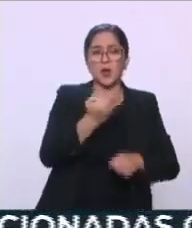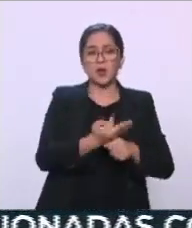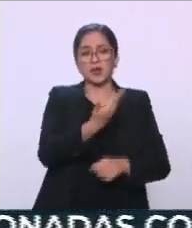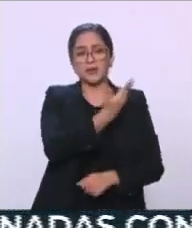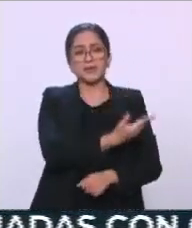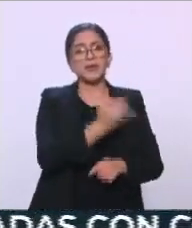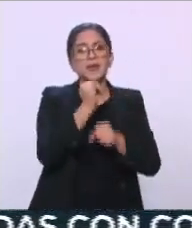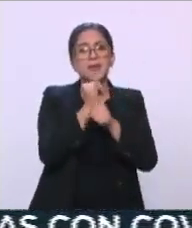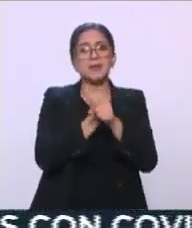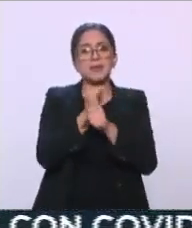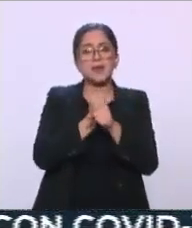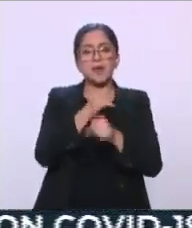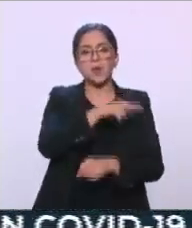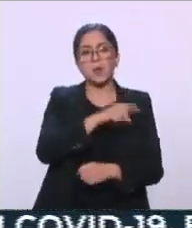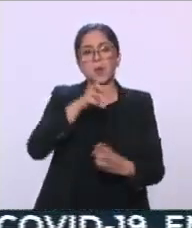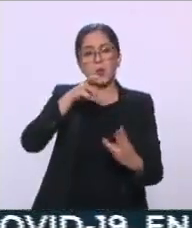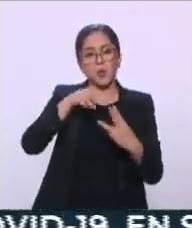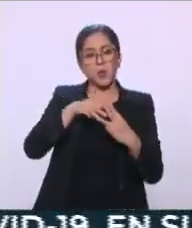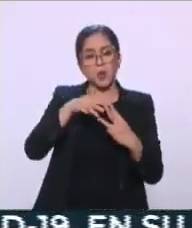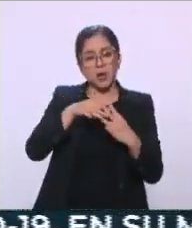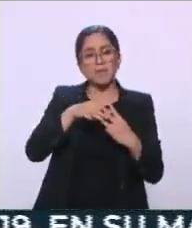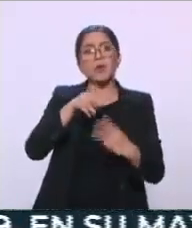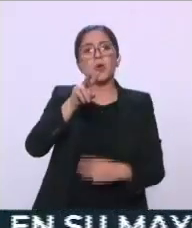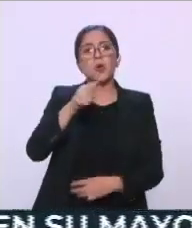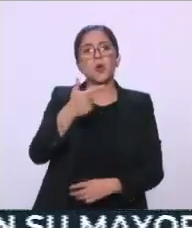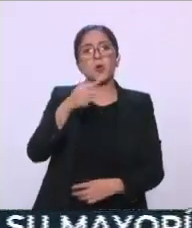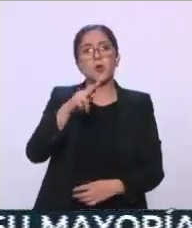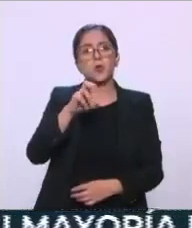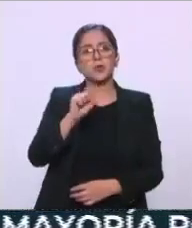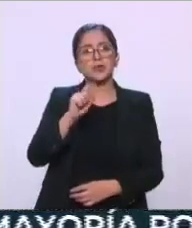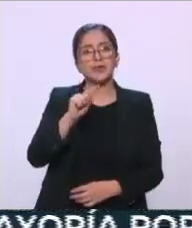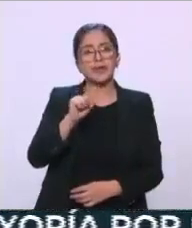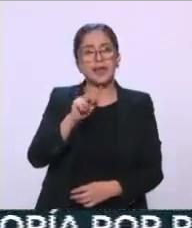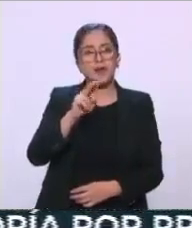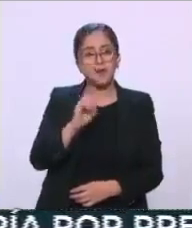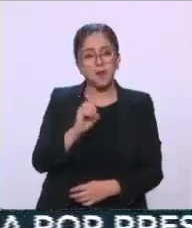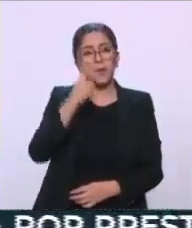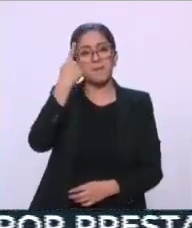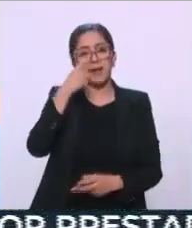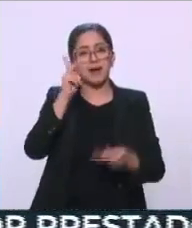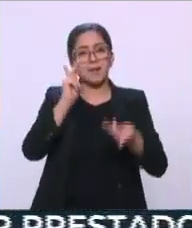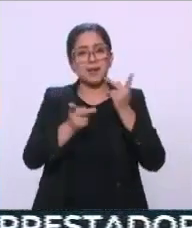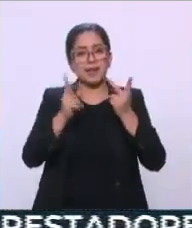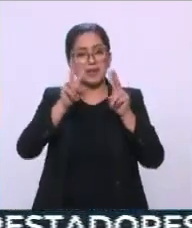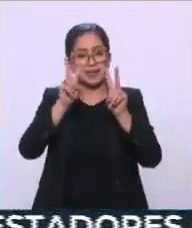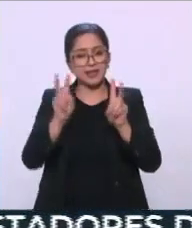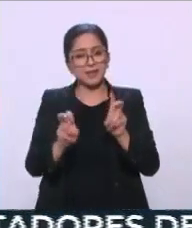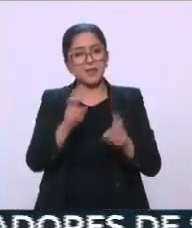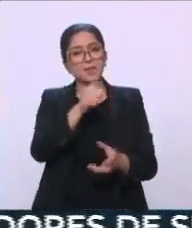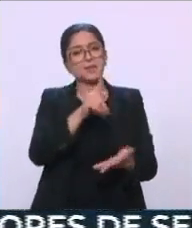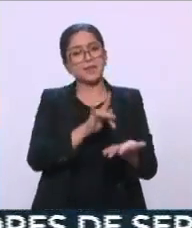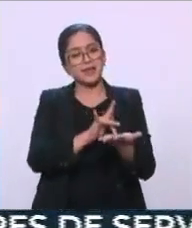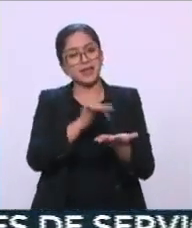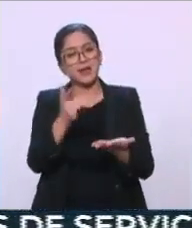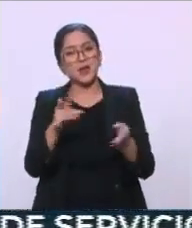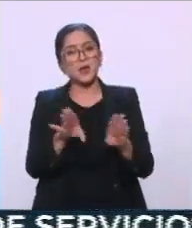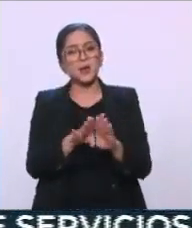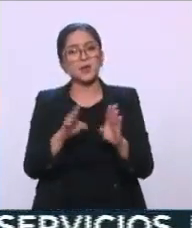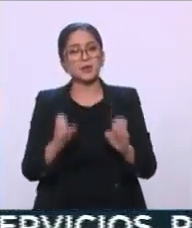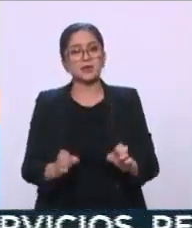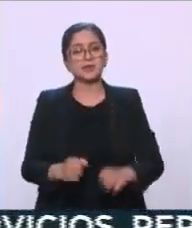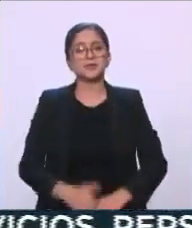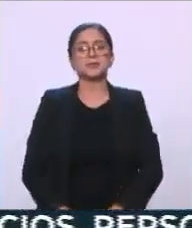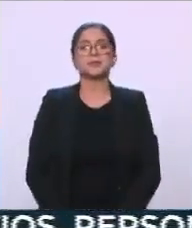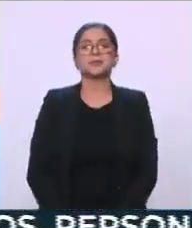el investigador de la UAM, Gustavo Leal, pues para hablar sobre este tema. Gustavo, muy buenas noches, gracias por acompañarnos, ¿cómo está?